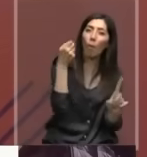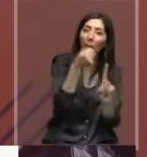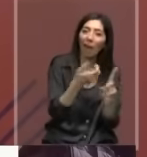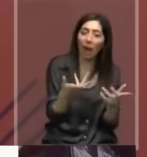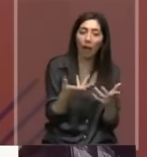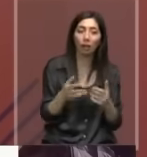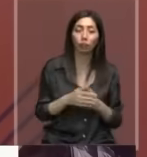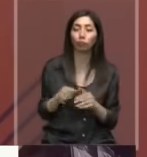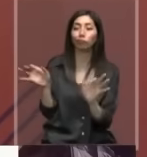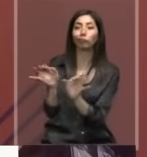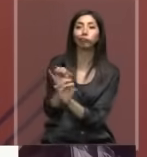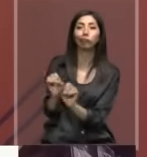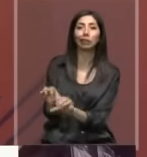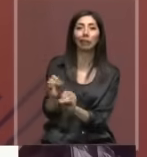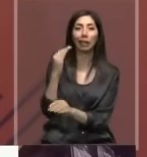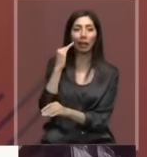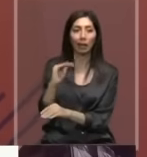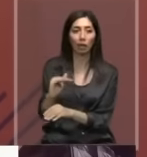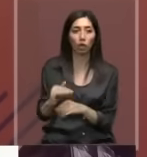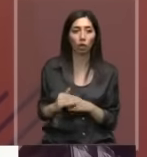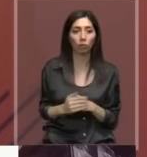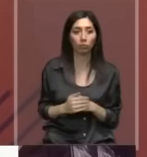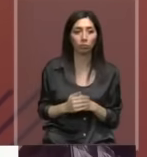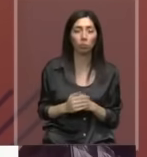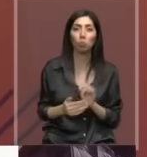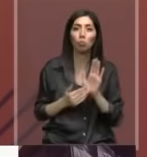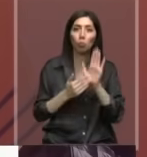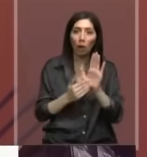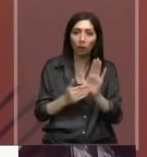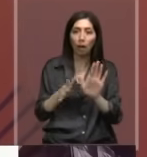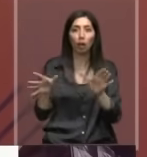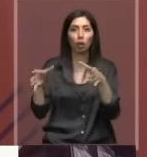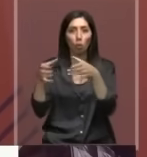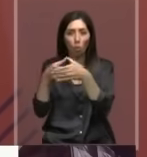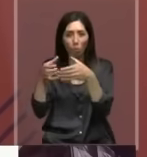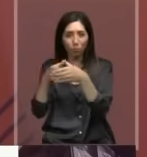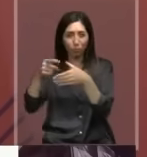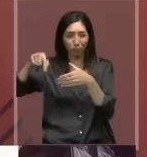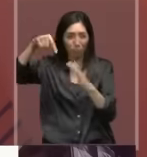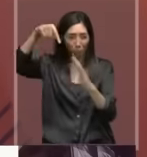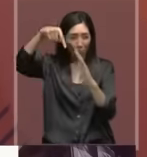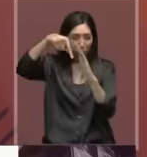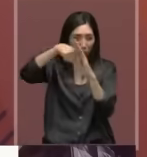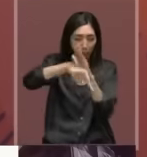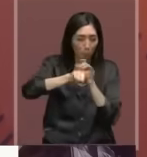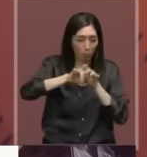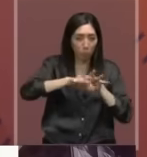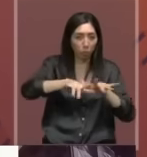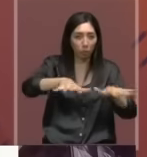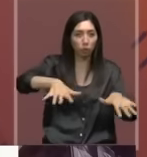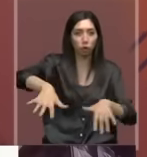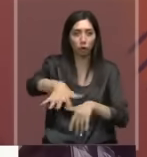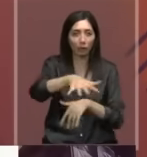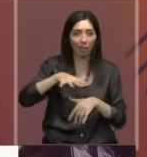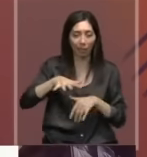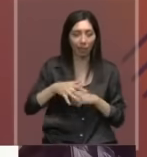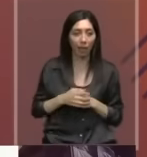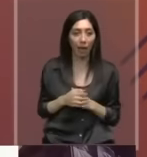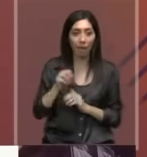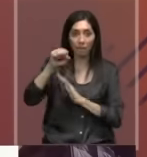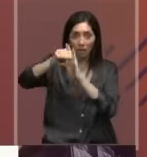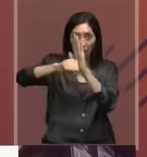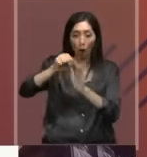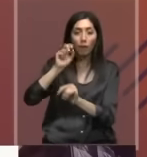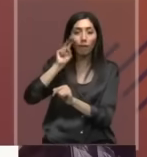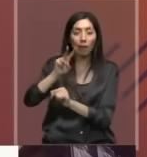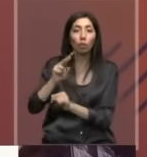como este porque grafica cómo el crimen organizado ha calado en lo profundo de una parte de la sociedad. En el video es posible